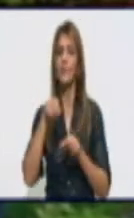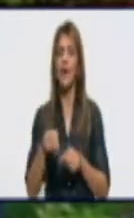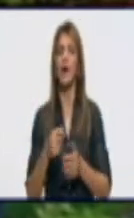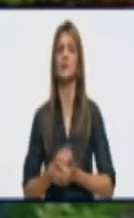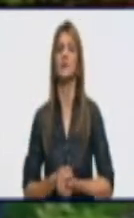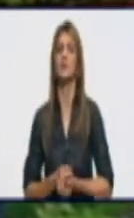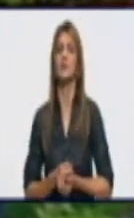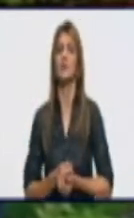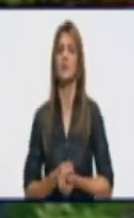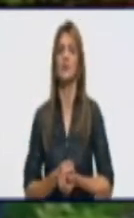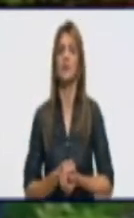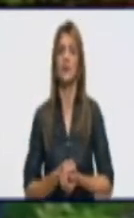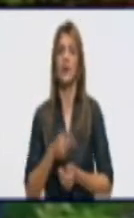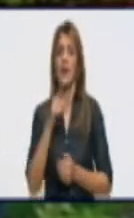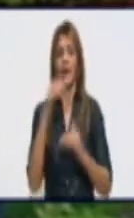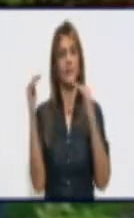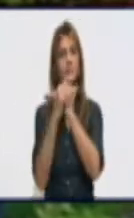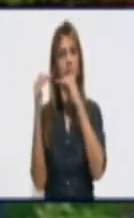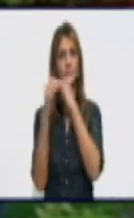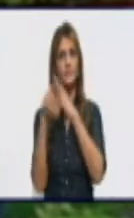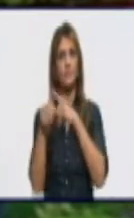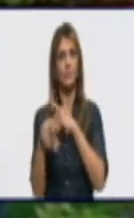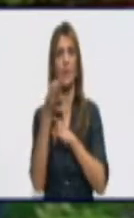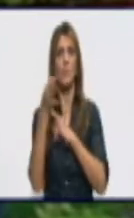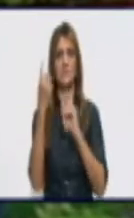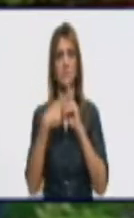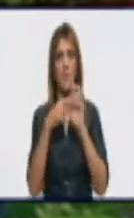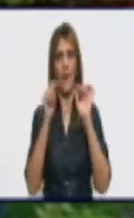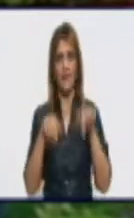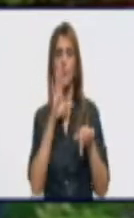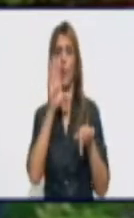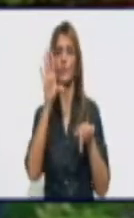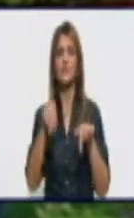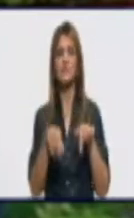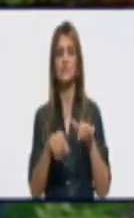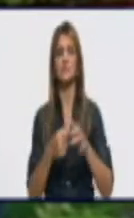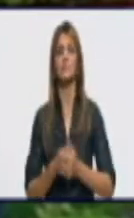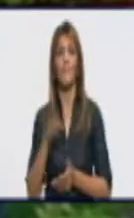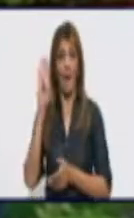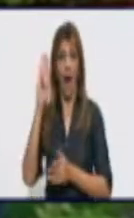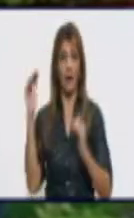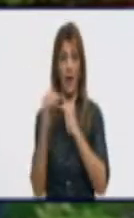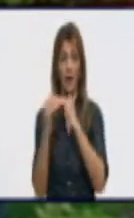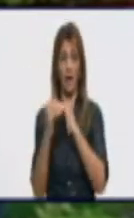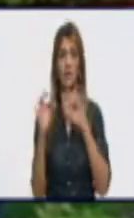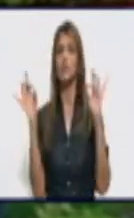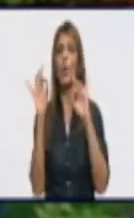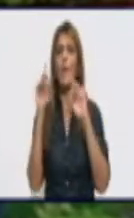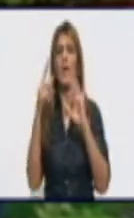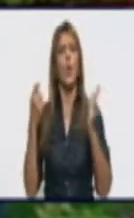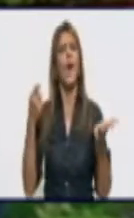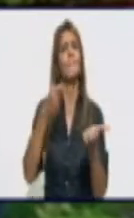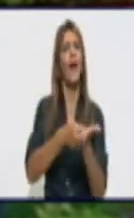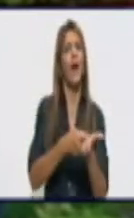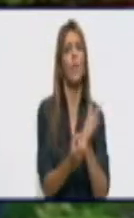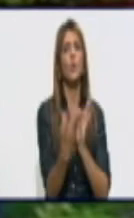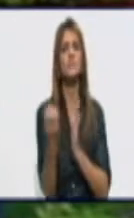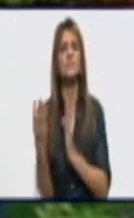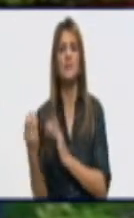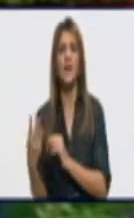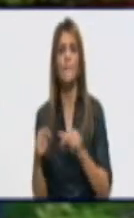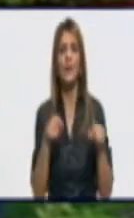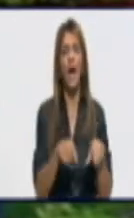Sabanilla en Barranca, en este municipio de Bayamo, a los que todavía no le han pagado una cosecha, se les está